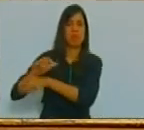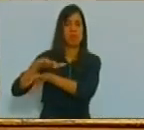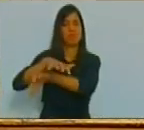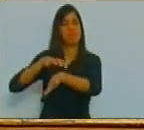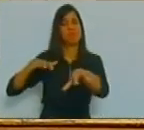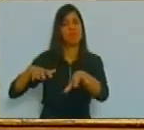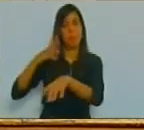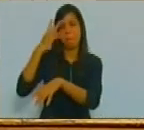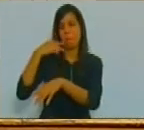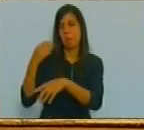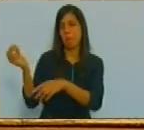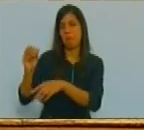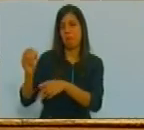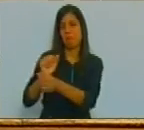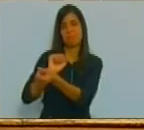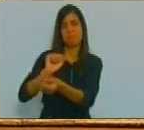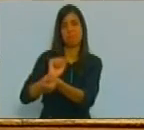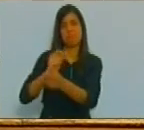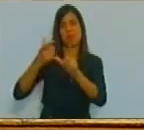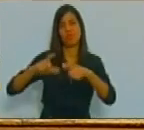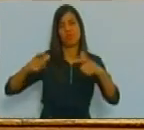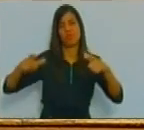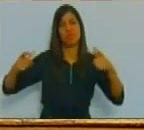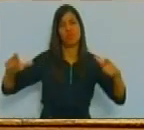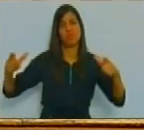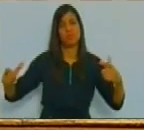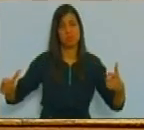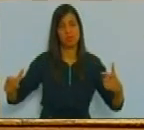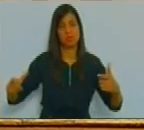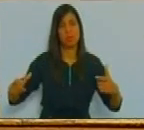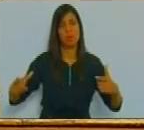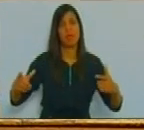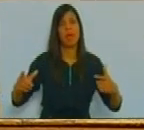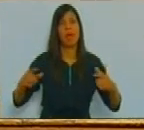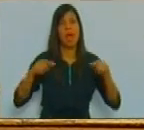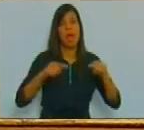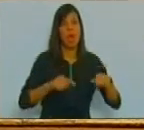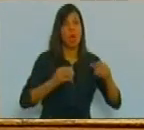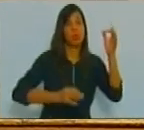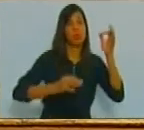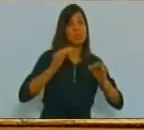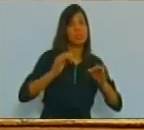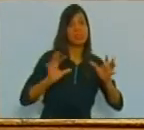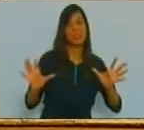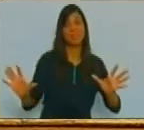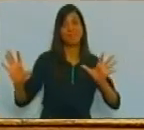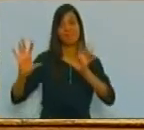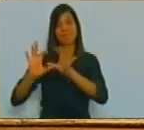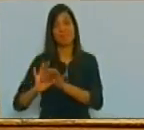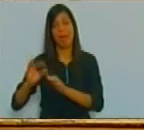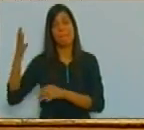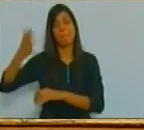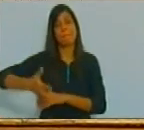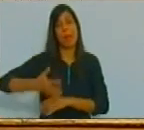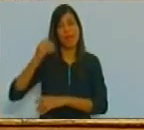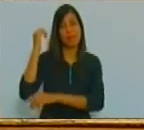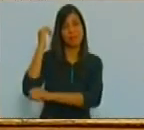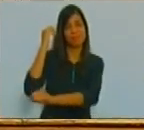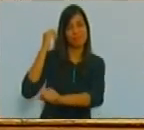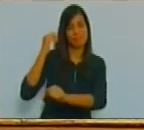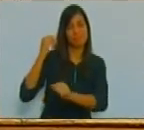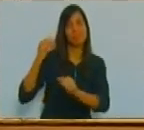excluidos y hubo una policía acción de la justicia de lo que se refería a la